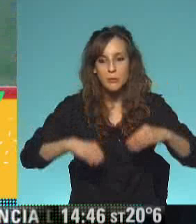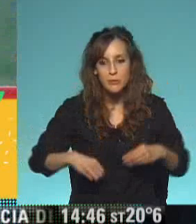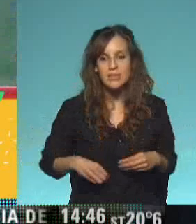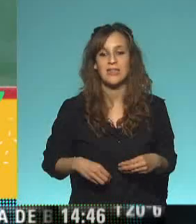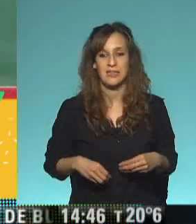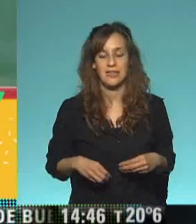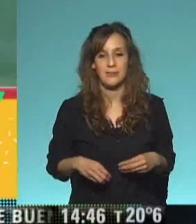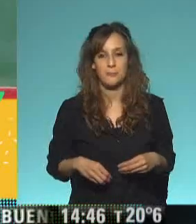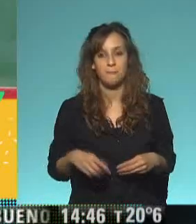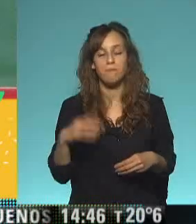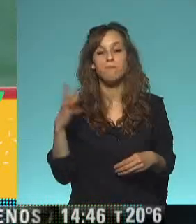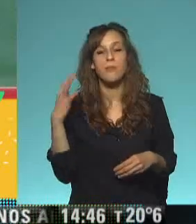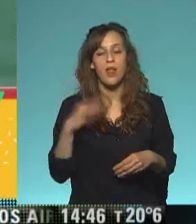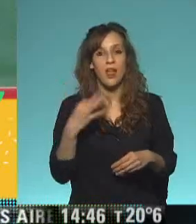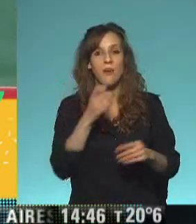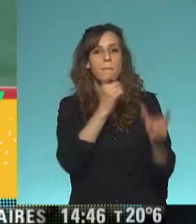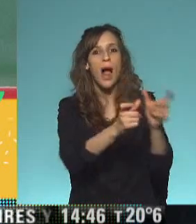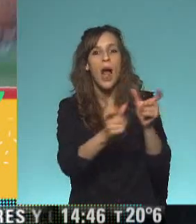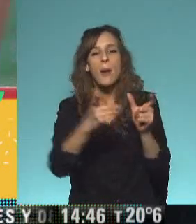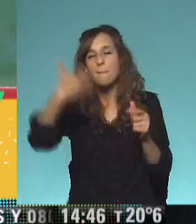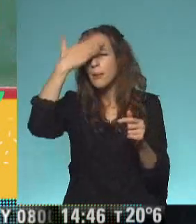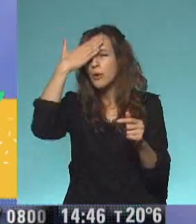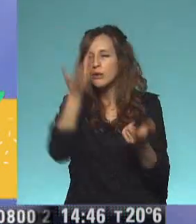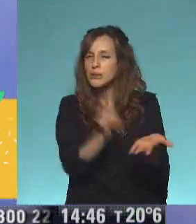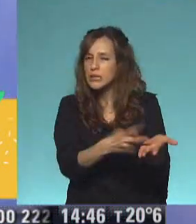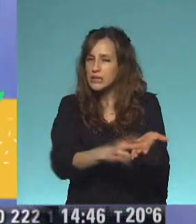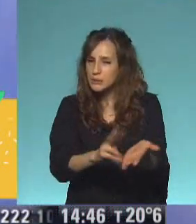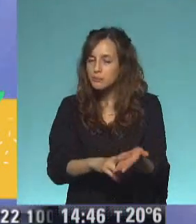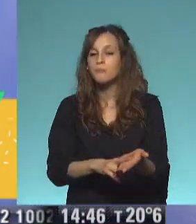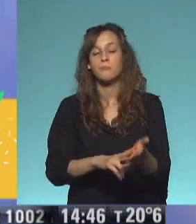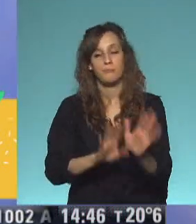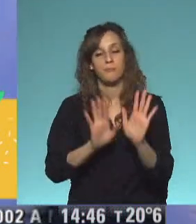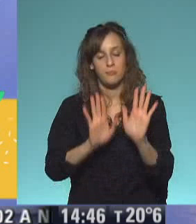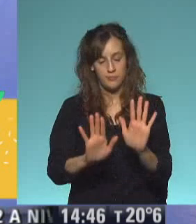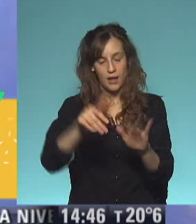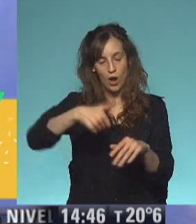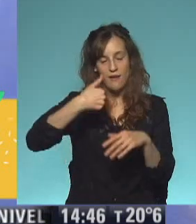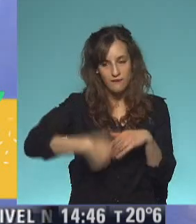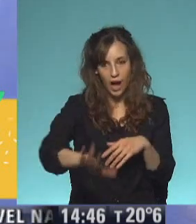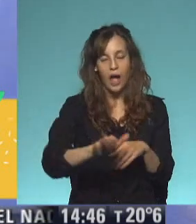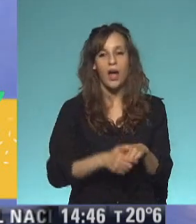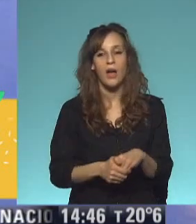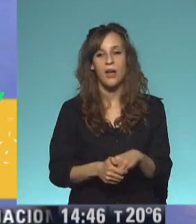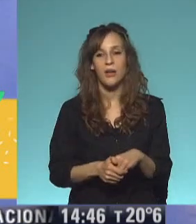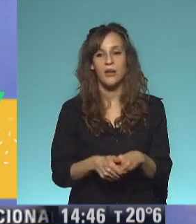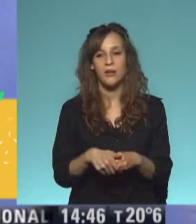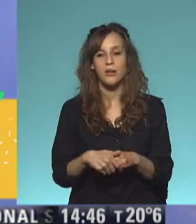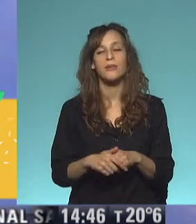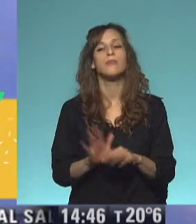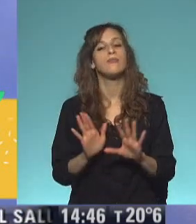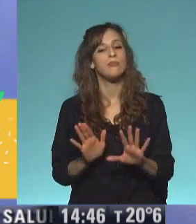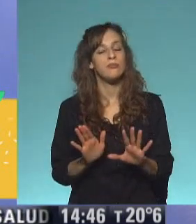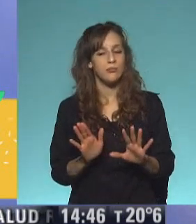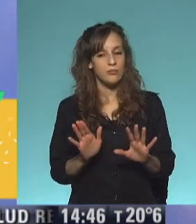Porque hay que repetir todas las palabras que ya dijimos. Claro. Ahora vamos a hacerla de esta manera. Vamos a cantarla, pero sacándole esos